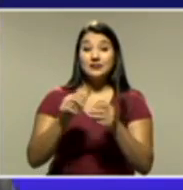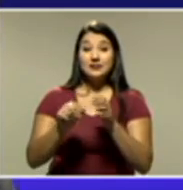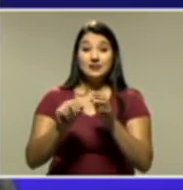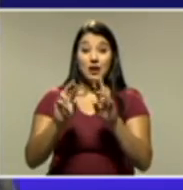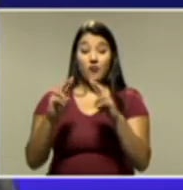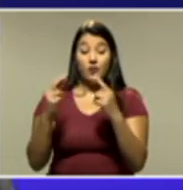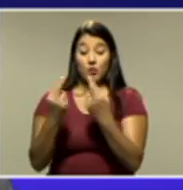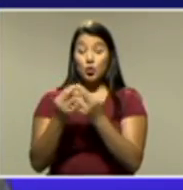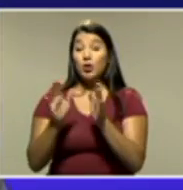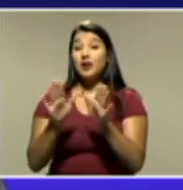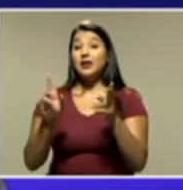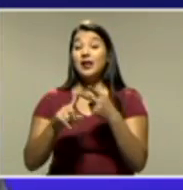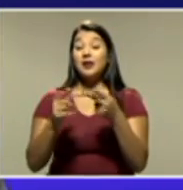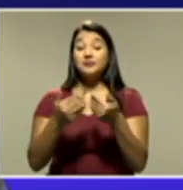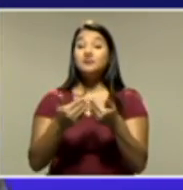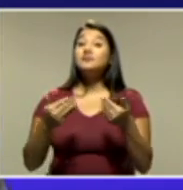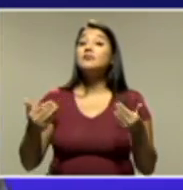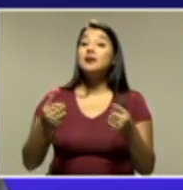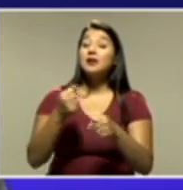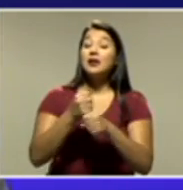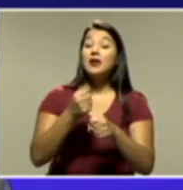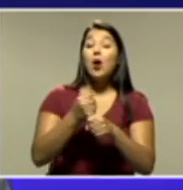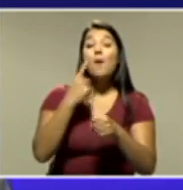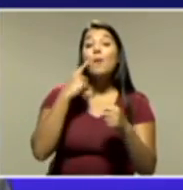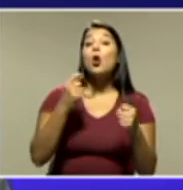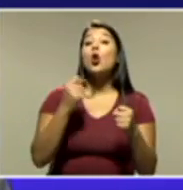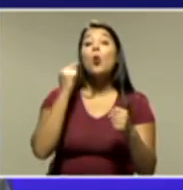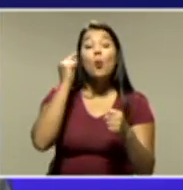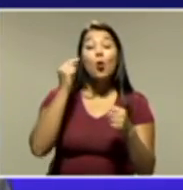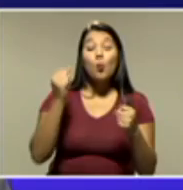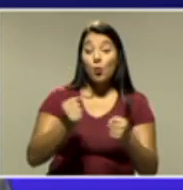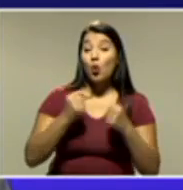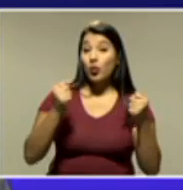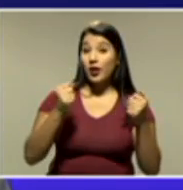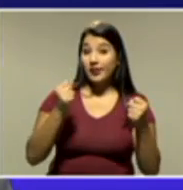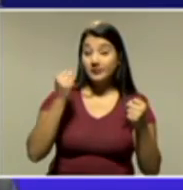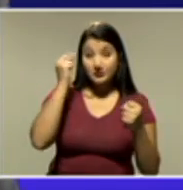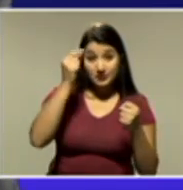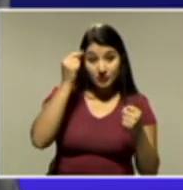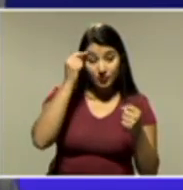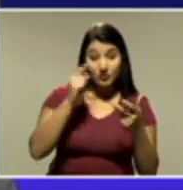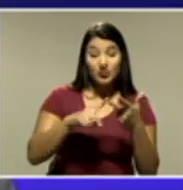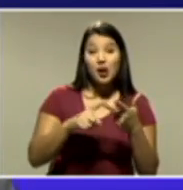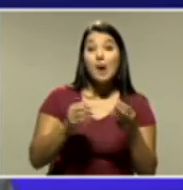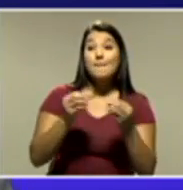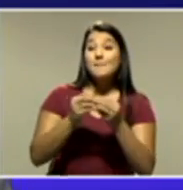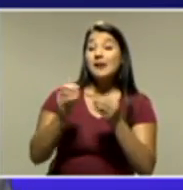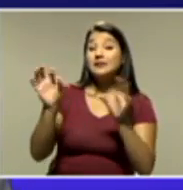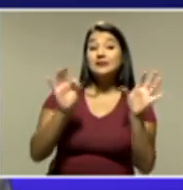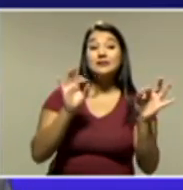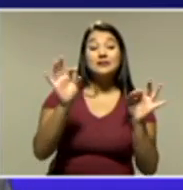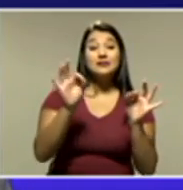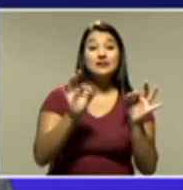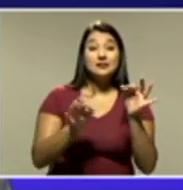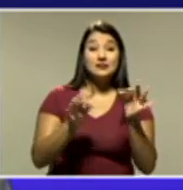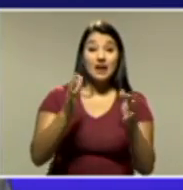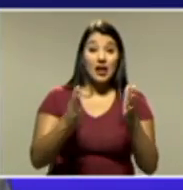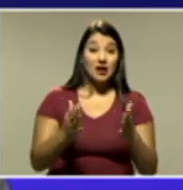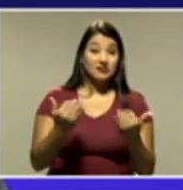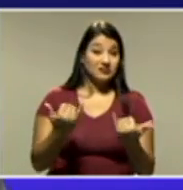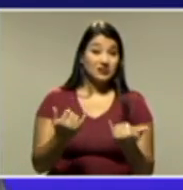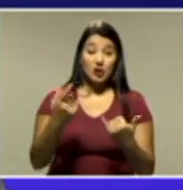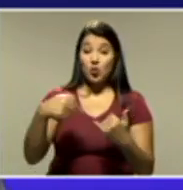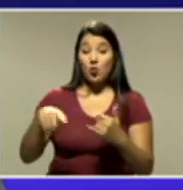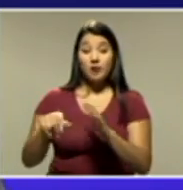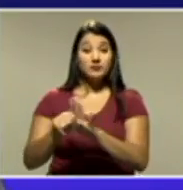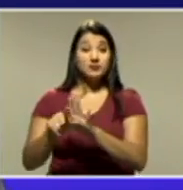separado del funcionamiento del Poder Ejecutivo, con una elección de magistrados que ya ni siquiera va a la Asamblea, sino que es responsabilidad de la